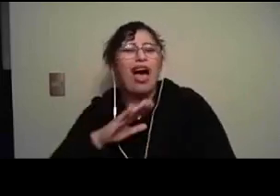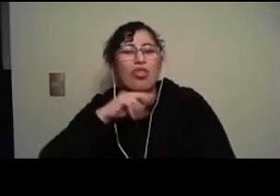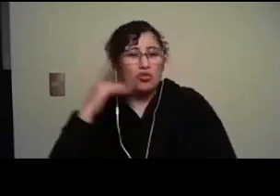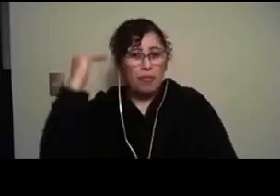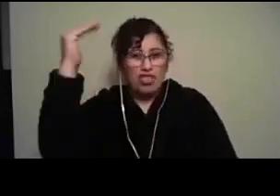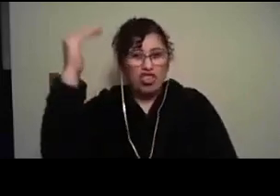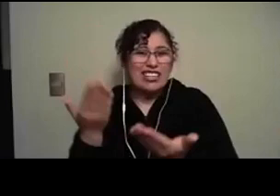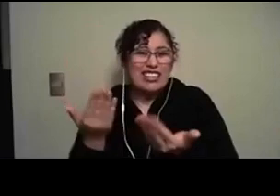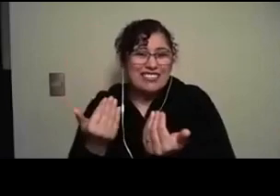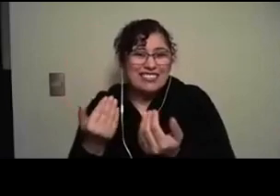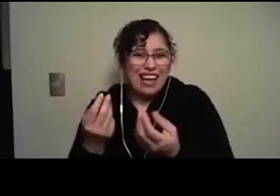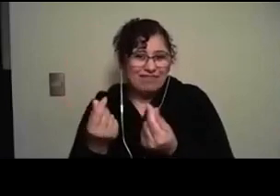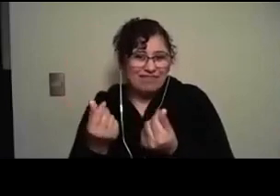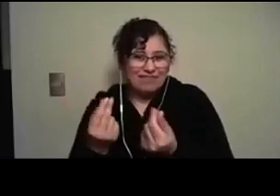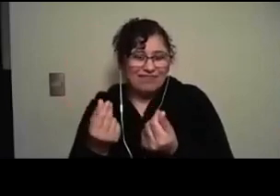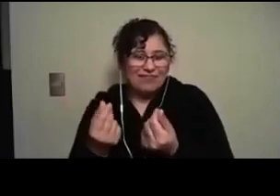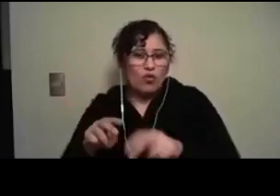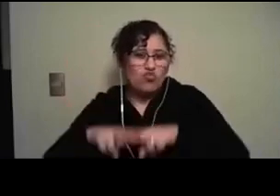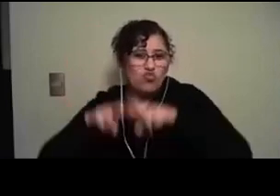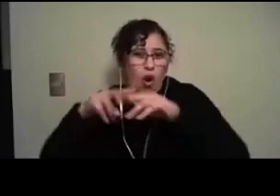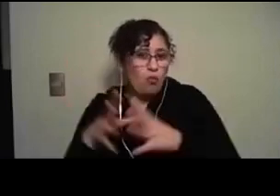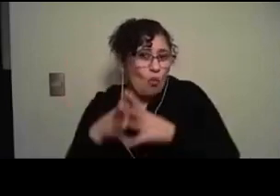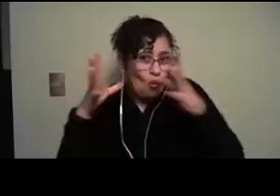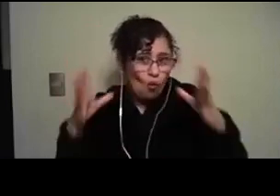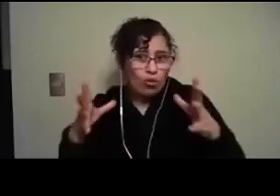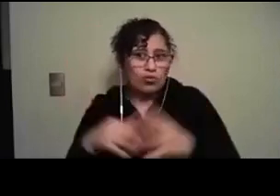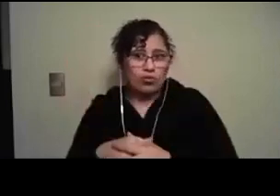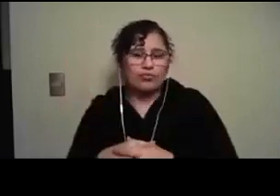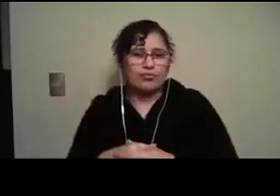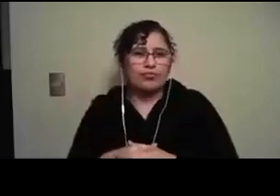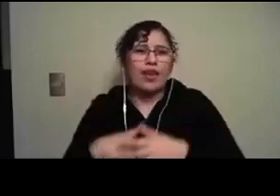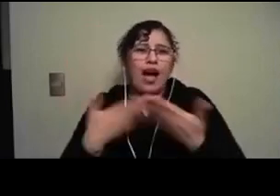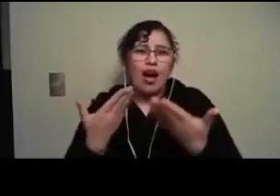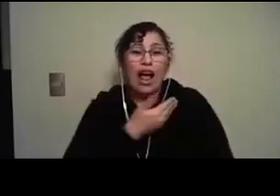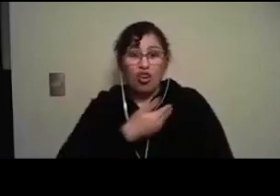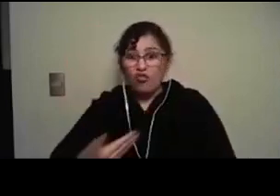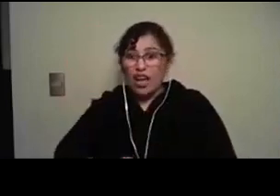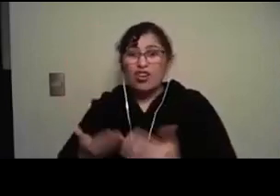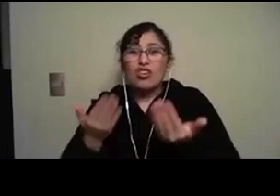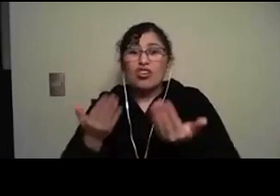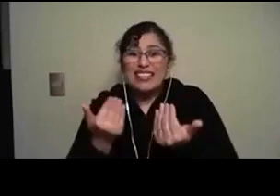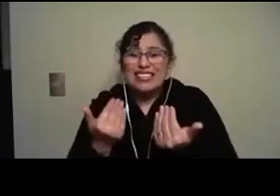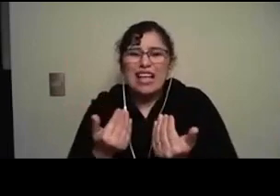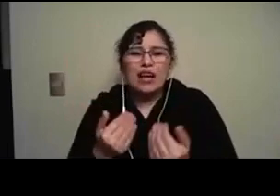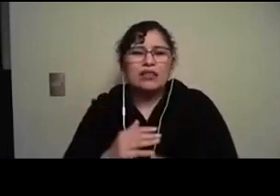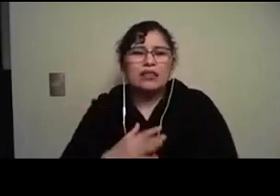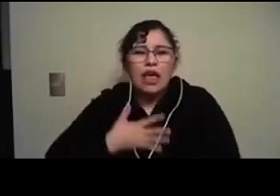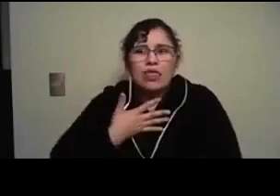no se van a crear ya centros de adulto mayor si no son una prioridad para el Estado. Pues entonces, de cierta